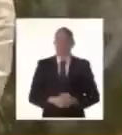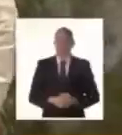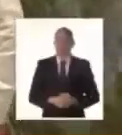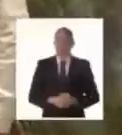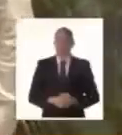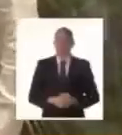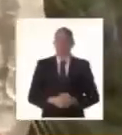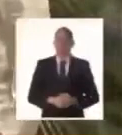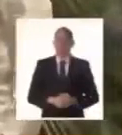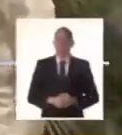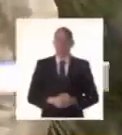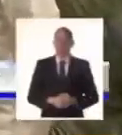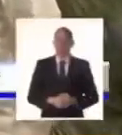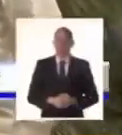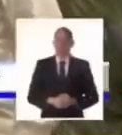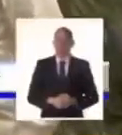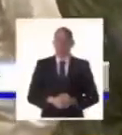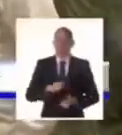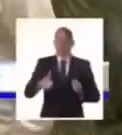Borrell.